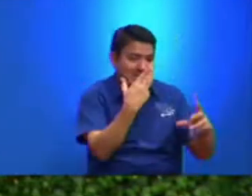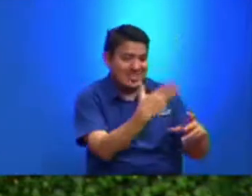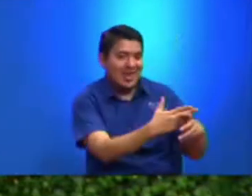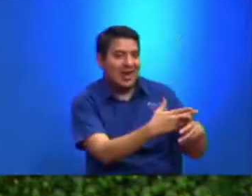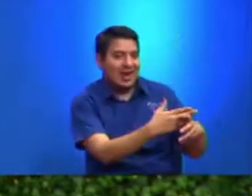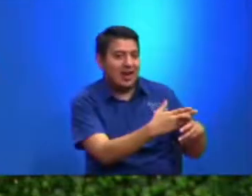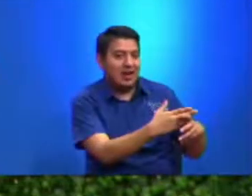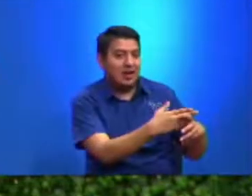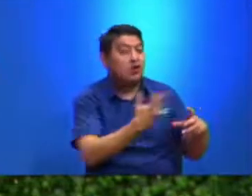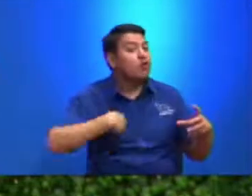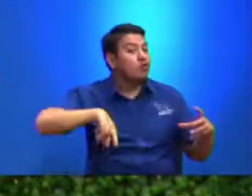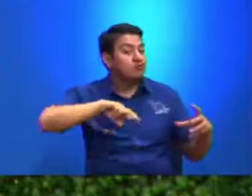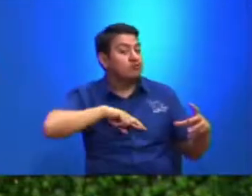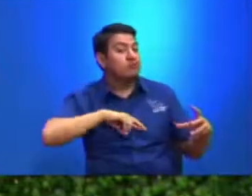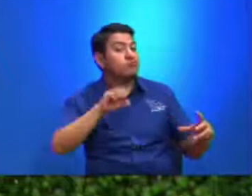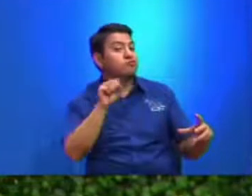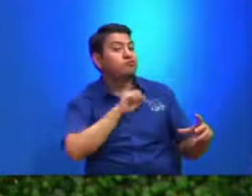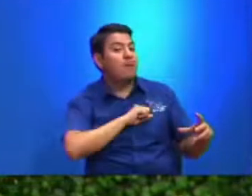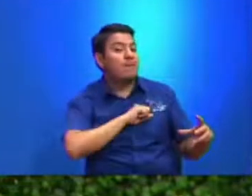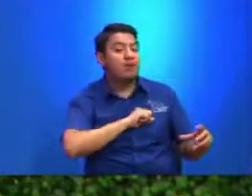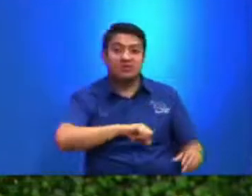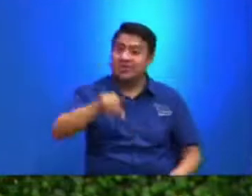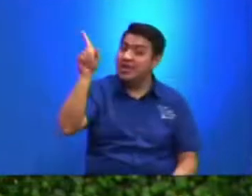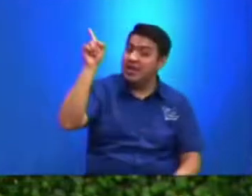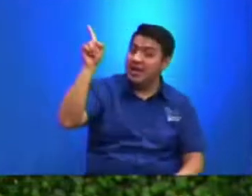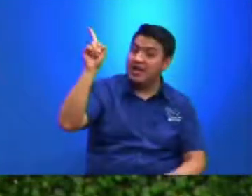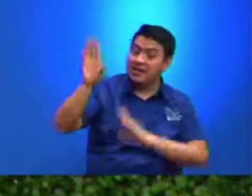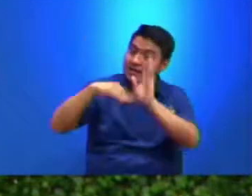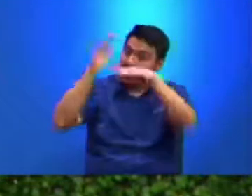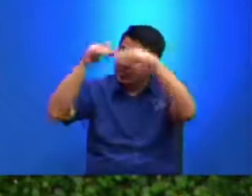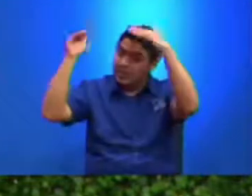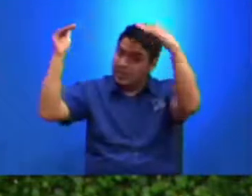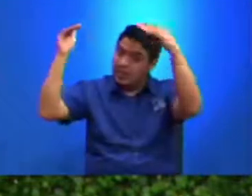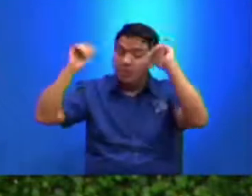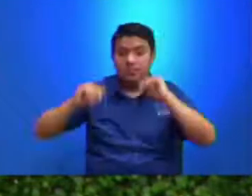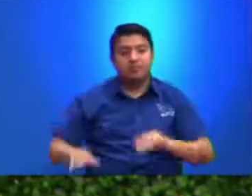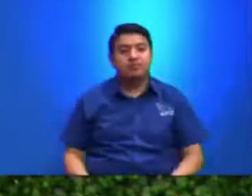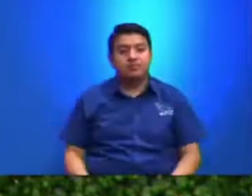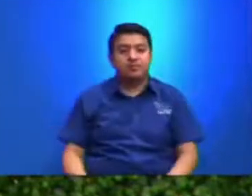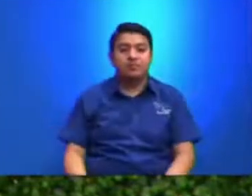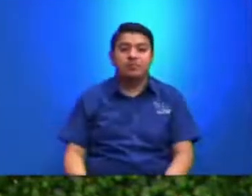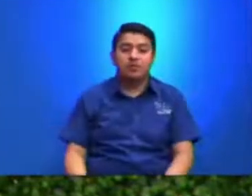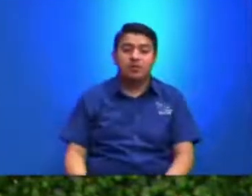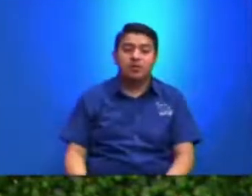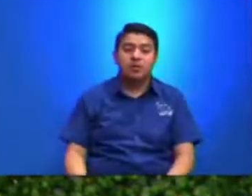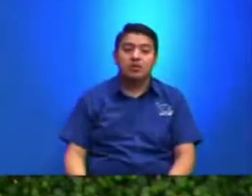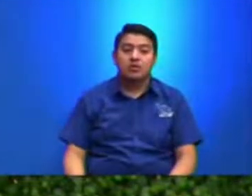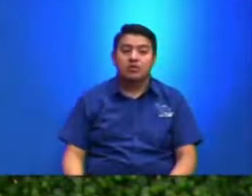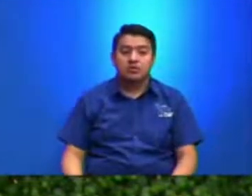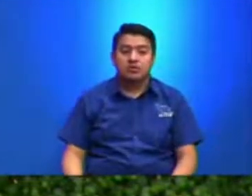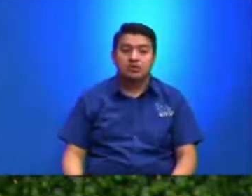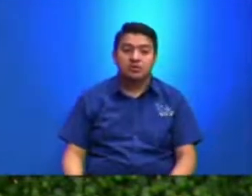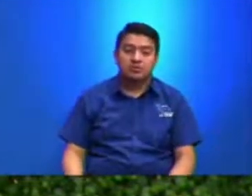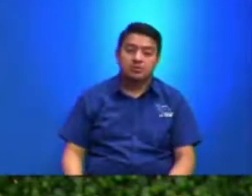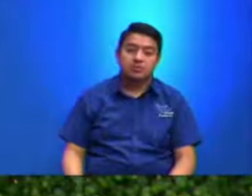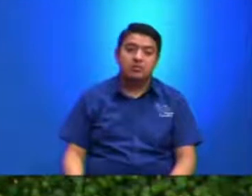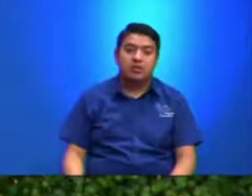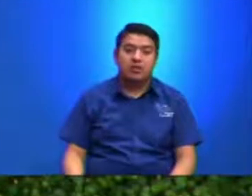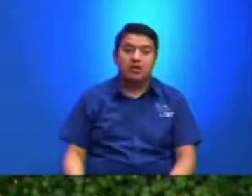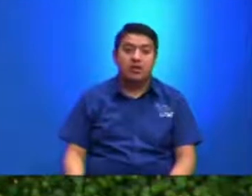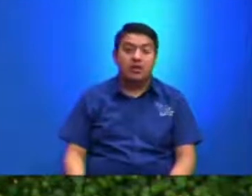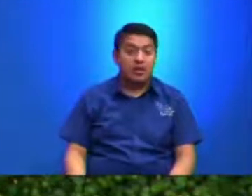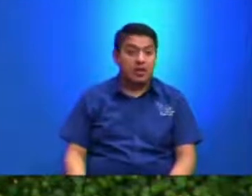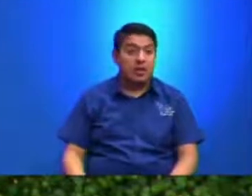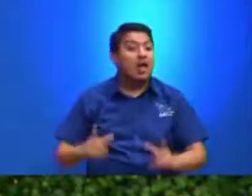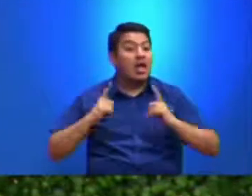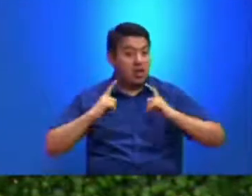presos, como que si estuvierais presos juntamente con ellos, porque vosotros también estáis en el cuerpo. Entonces